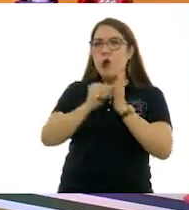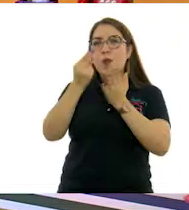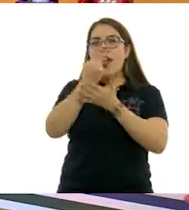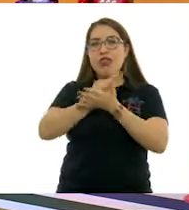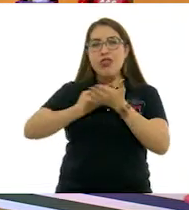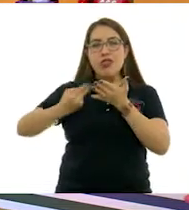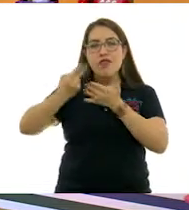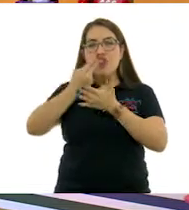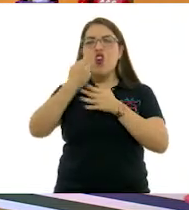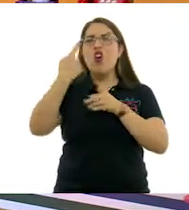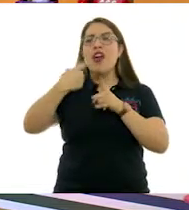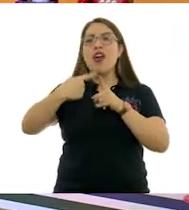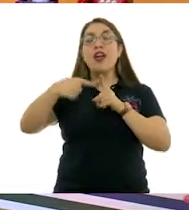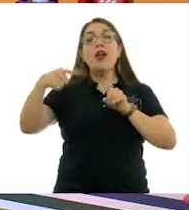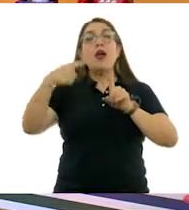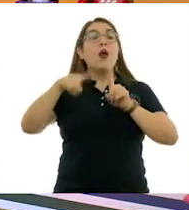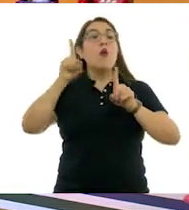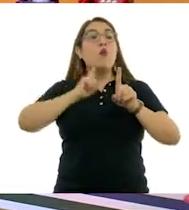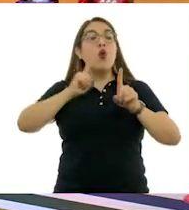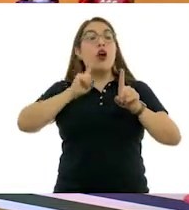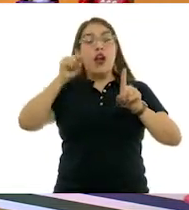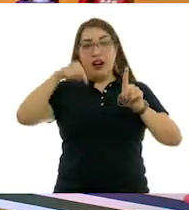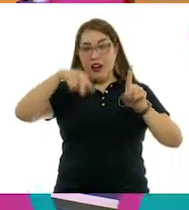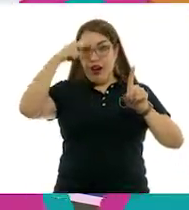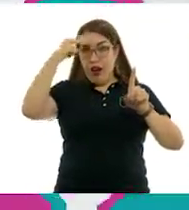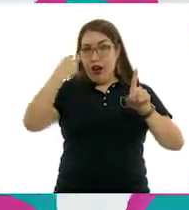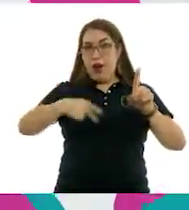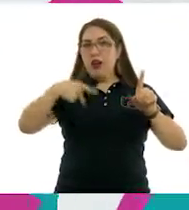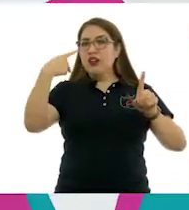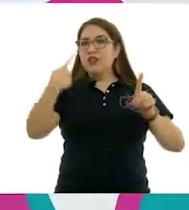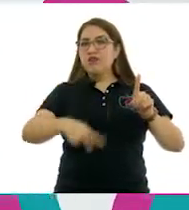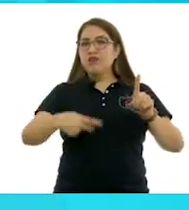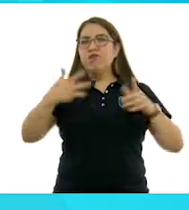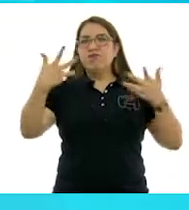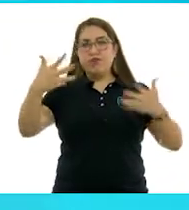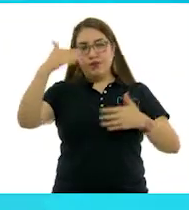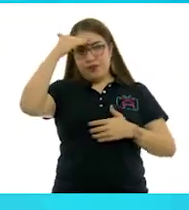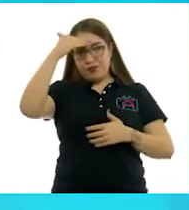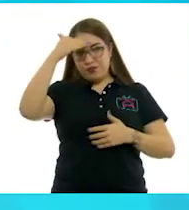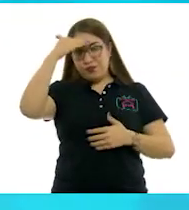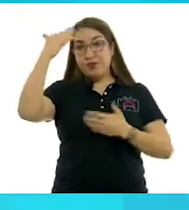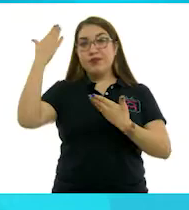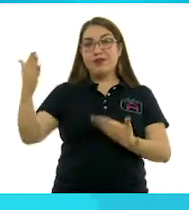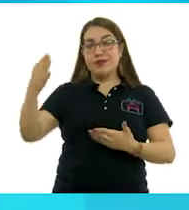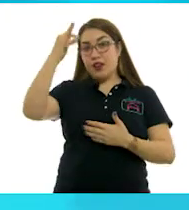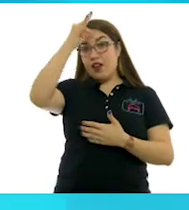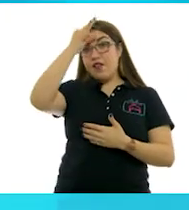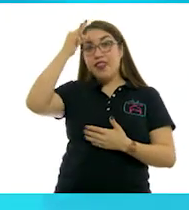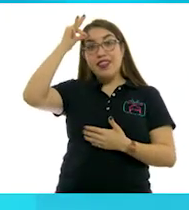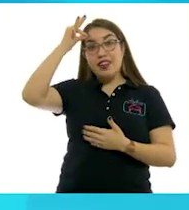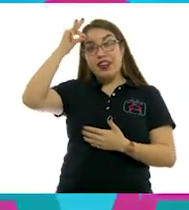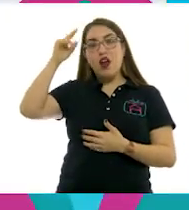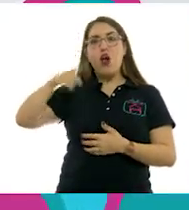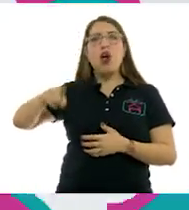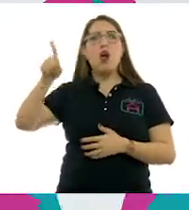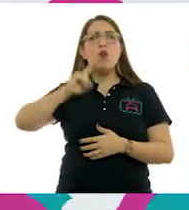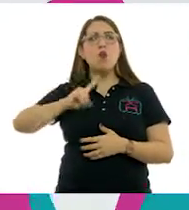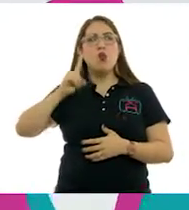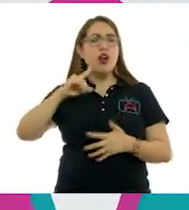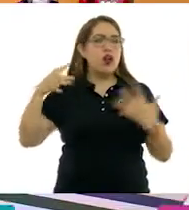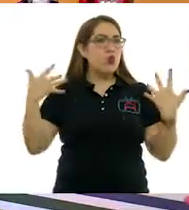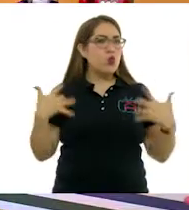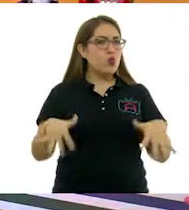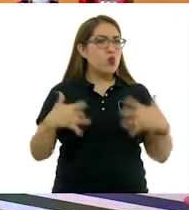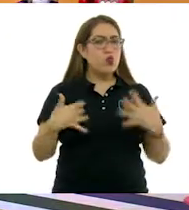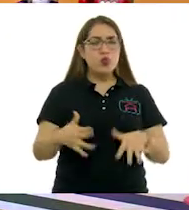fuera mujer y que fuera mexicana. Entonces, pensamos en Frida Kahlo, quien es una pintora muy reconocida y